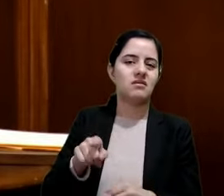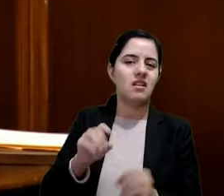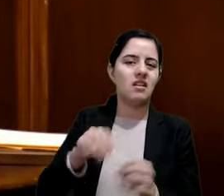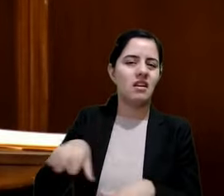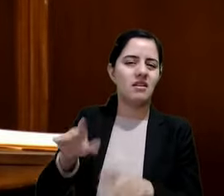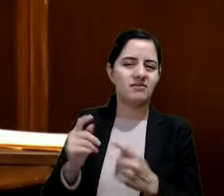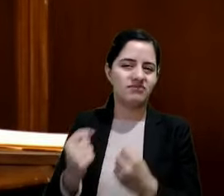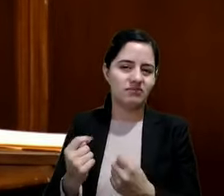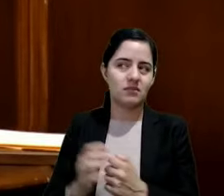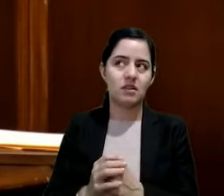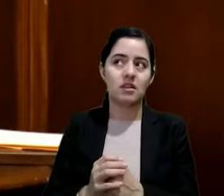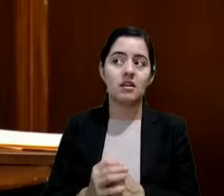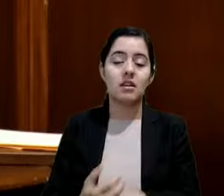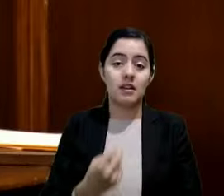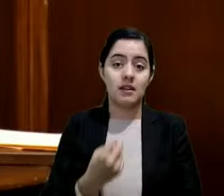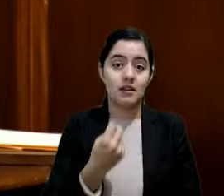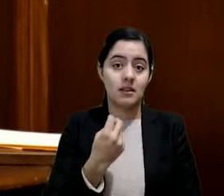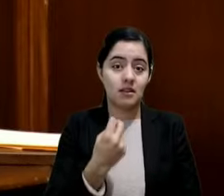Esta es